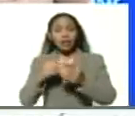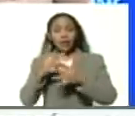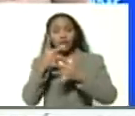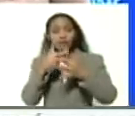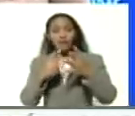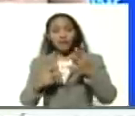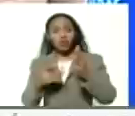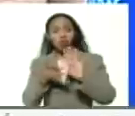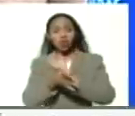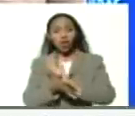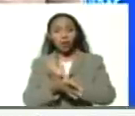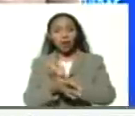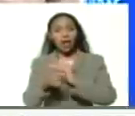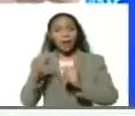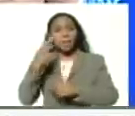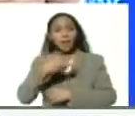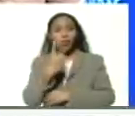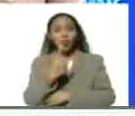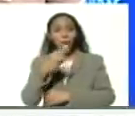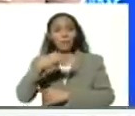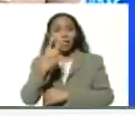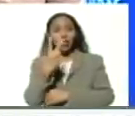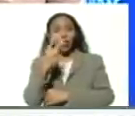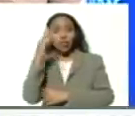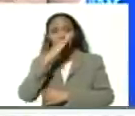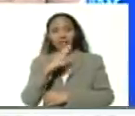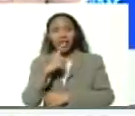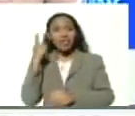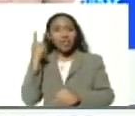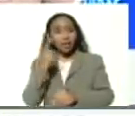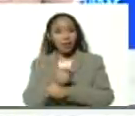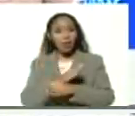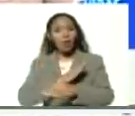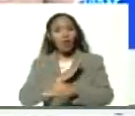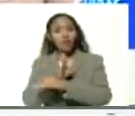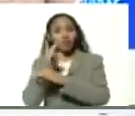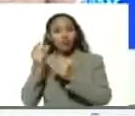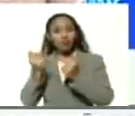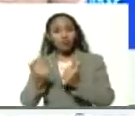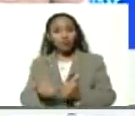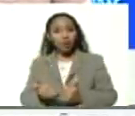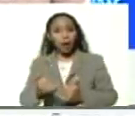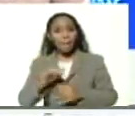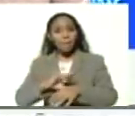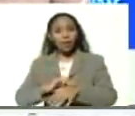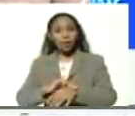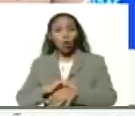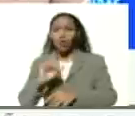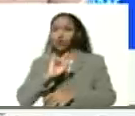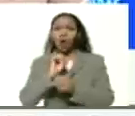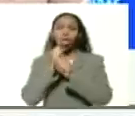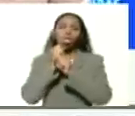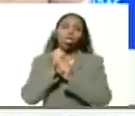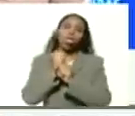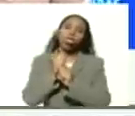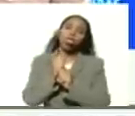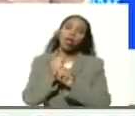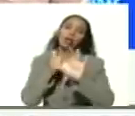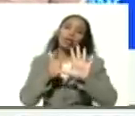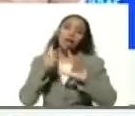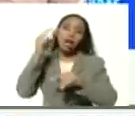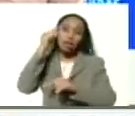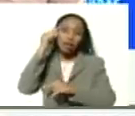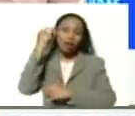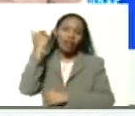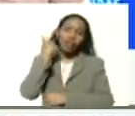variante P1 y P2 de Brasil, debemos inmediatamente acudir al médico. No esperar 6 días con una